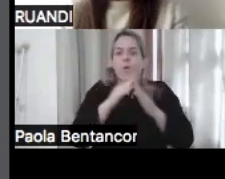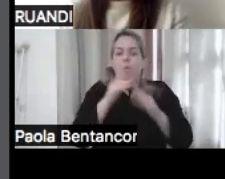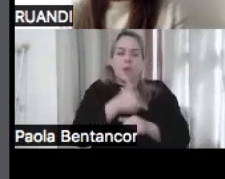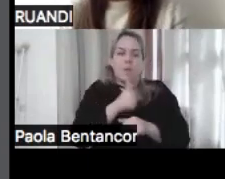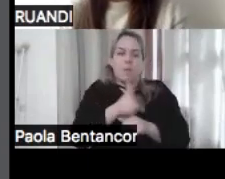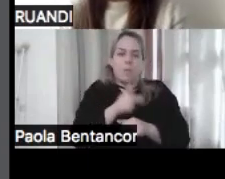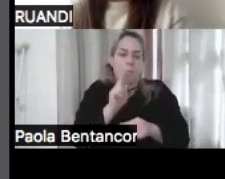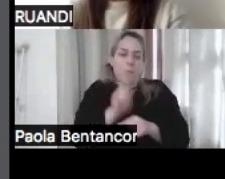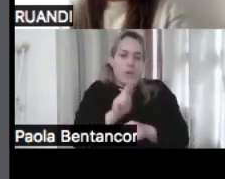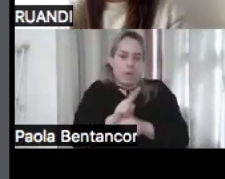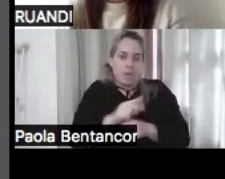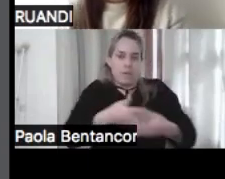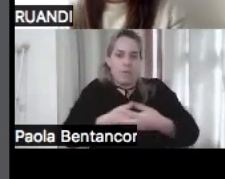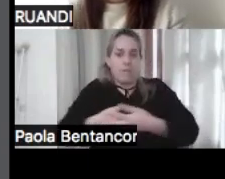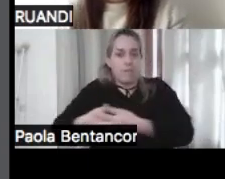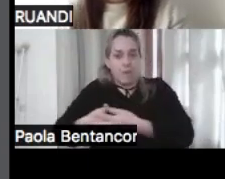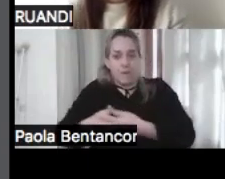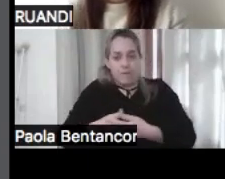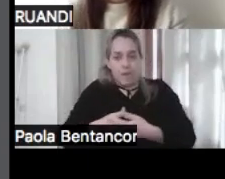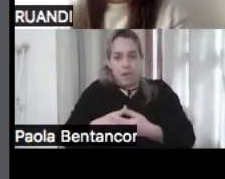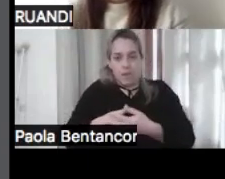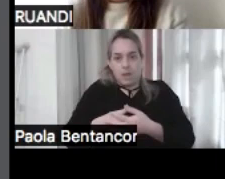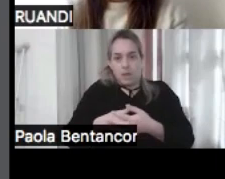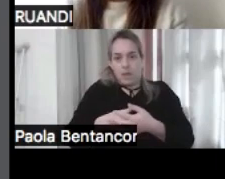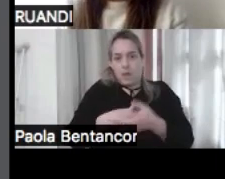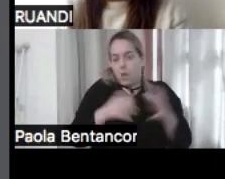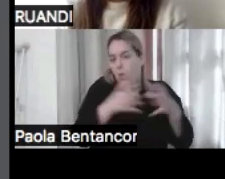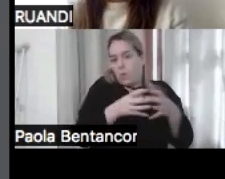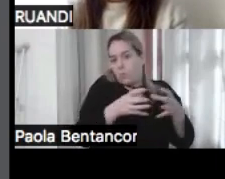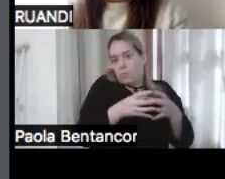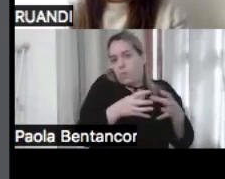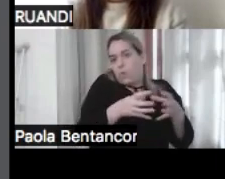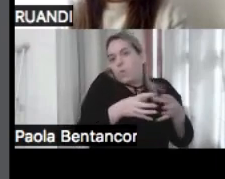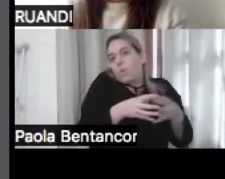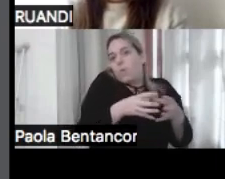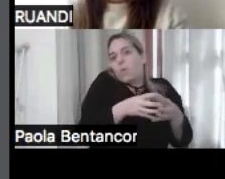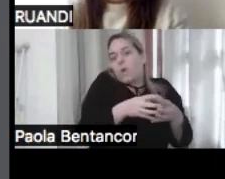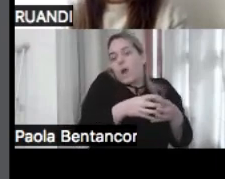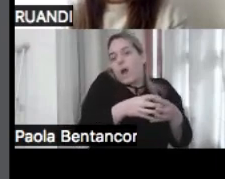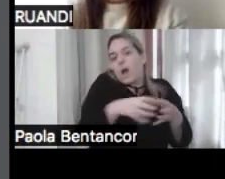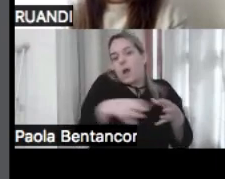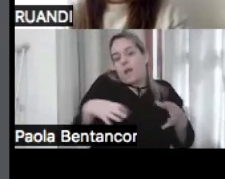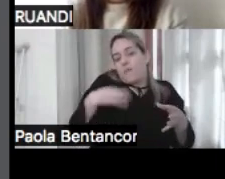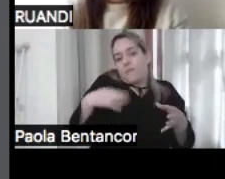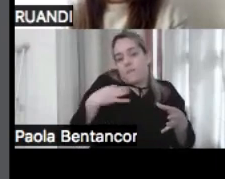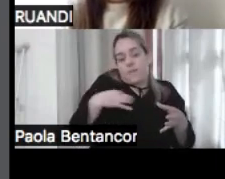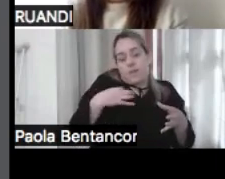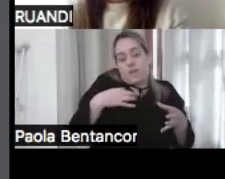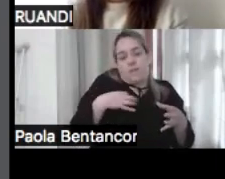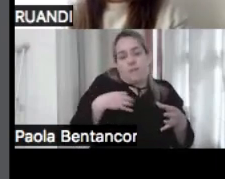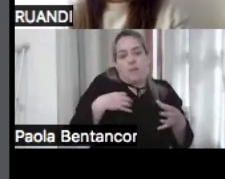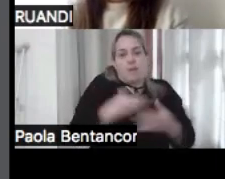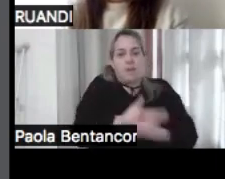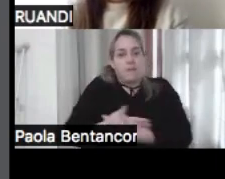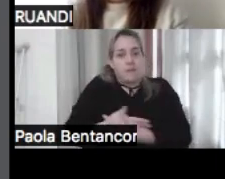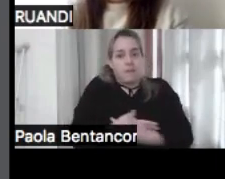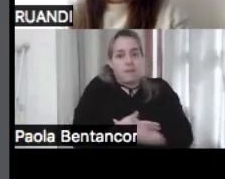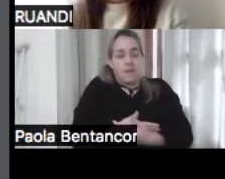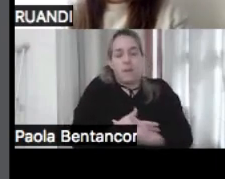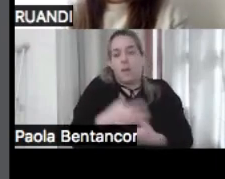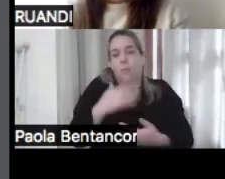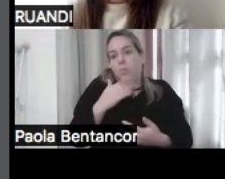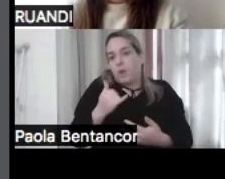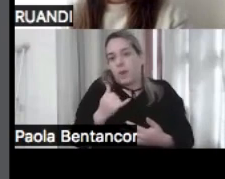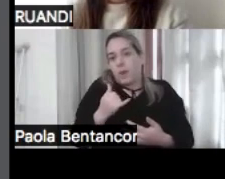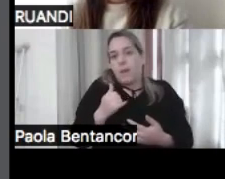de lugares donde un bebé o una bebé haga su vida. Y por suerte, cada vez más, incluso en salud pública,